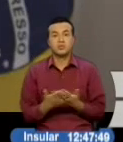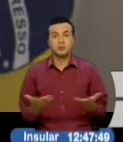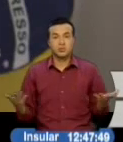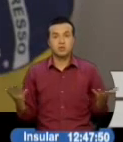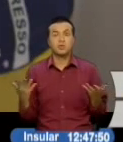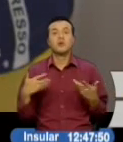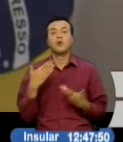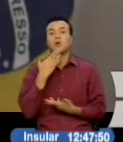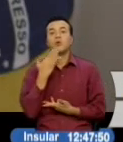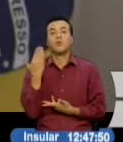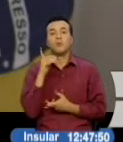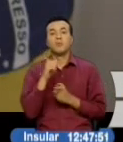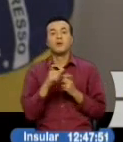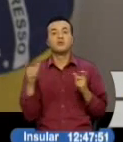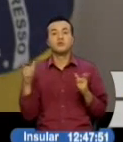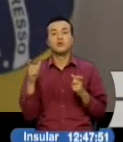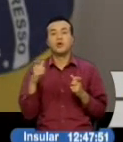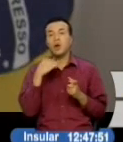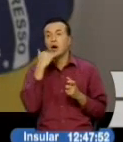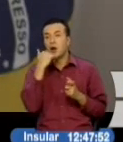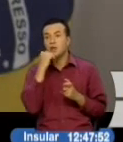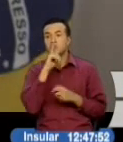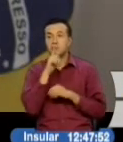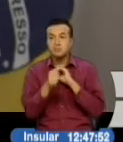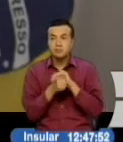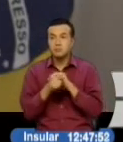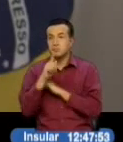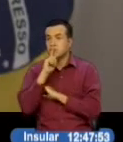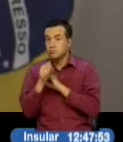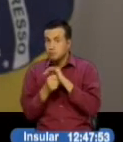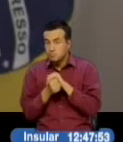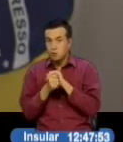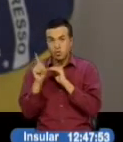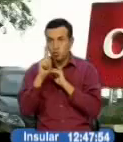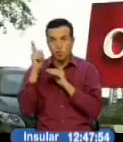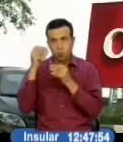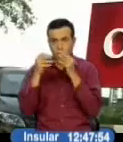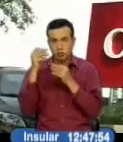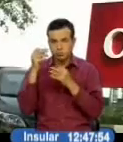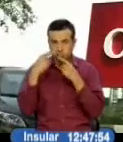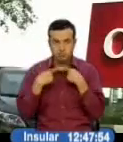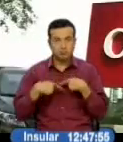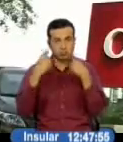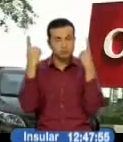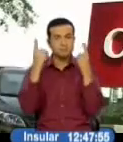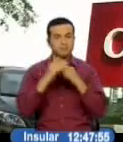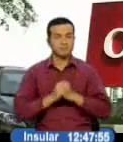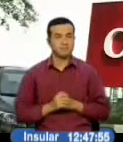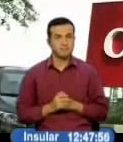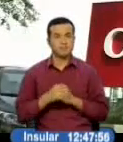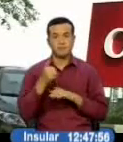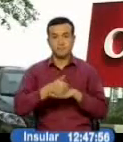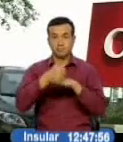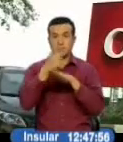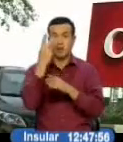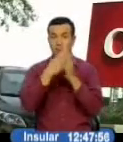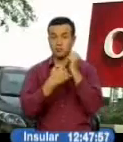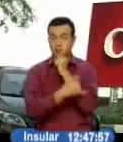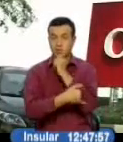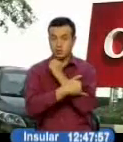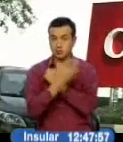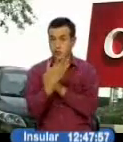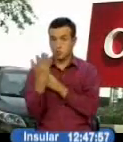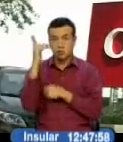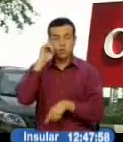los corruptos destruyan u oculten evidencias que son útiles para llevarlas a los jueces. Además, en la cita, las autoridades de ambos países llegaron a acuerdos